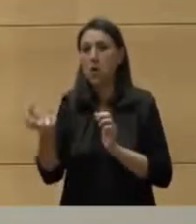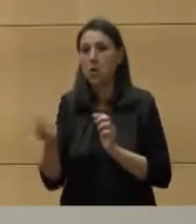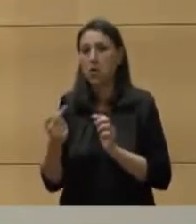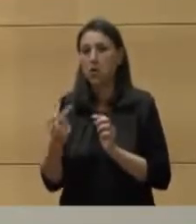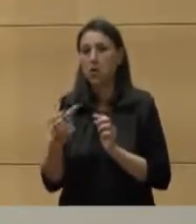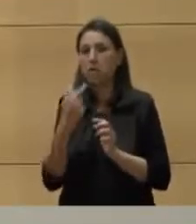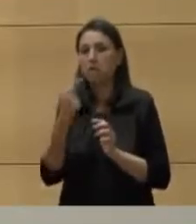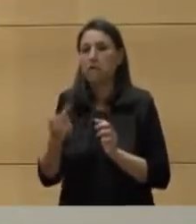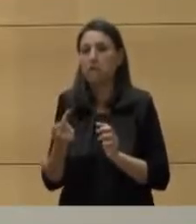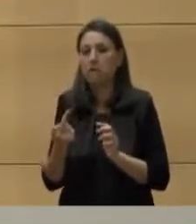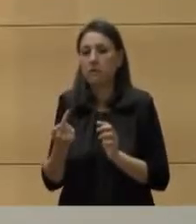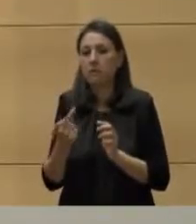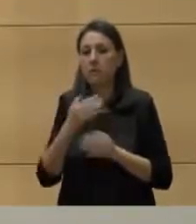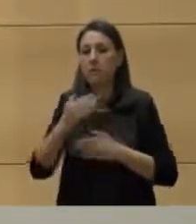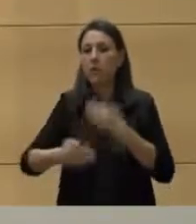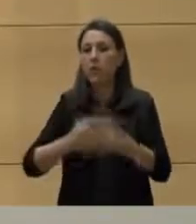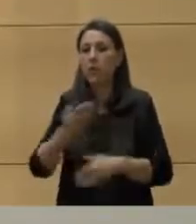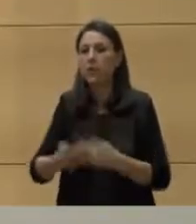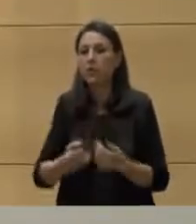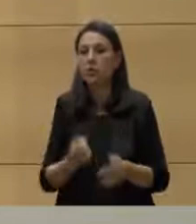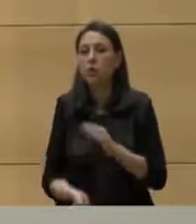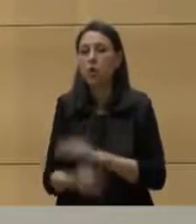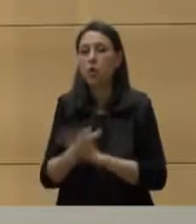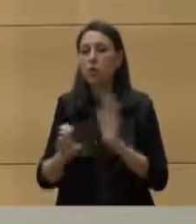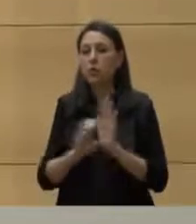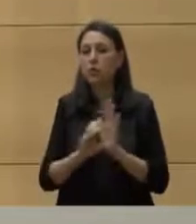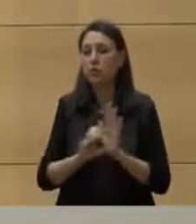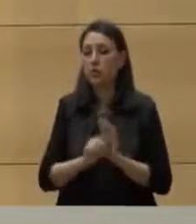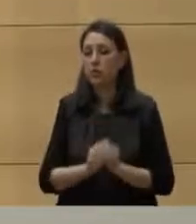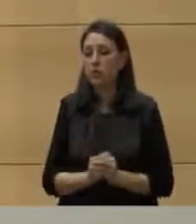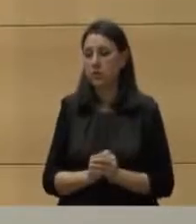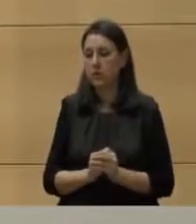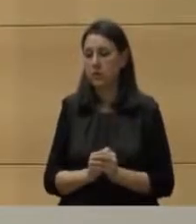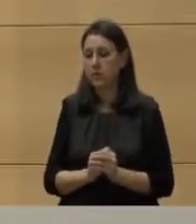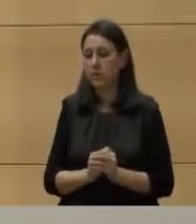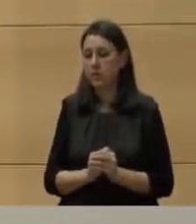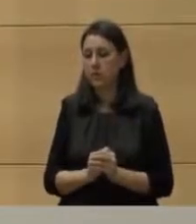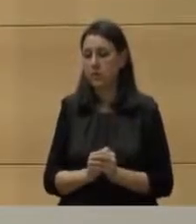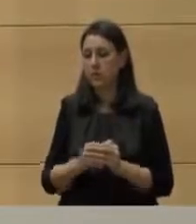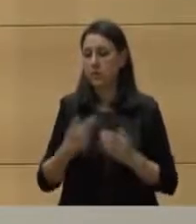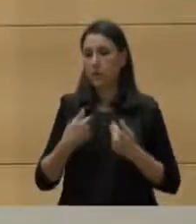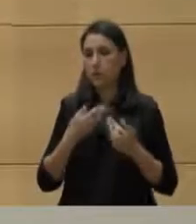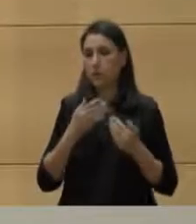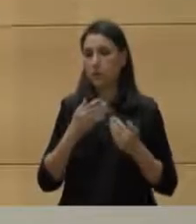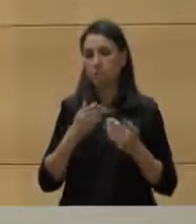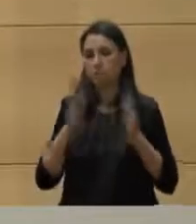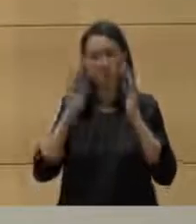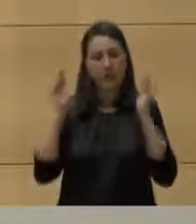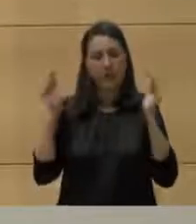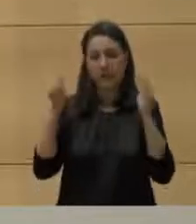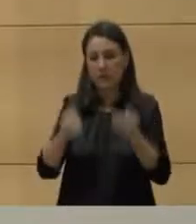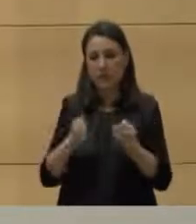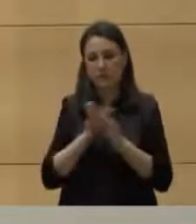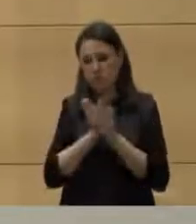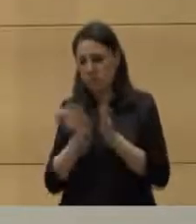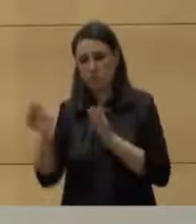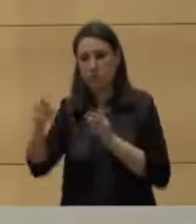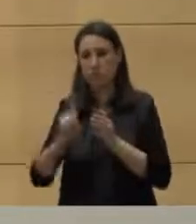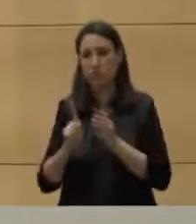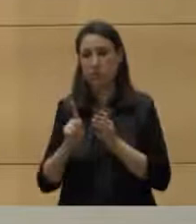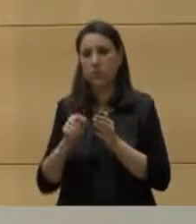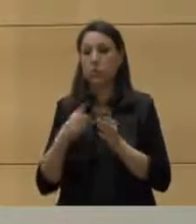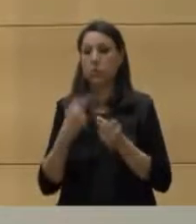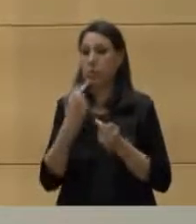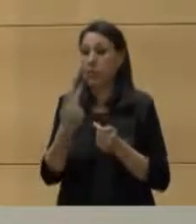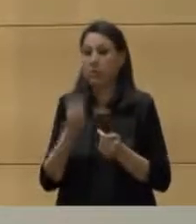proceso constituyente. De entrada, para no irme por las ramas, tengo que decirles a ustedes mi